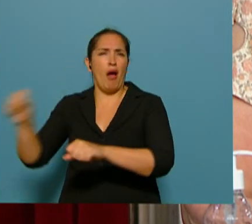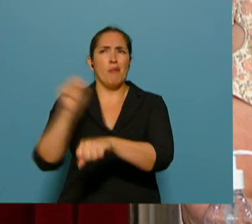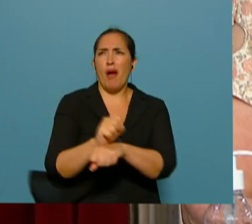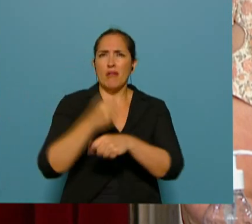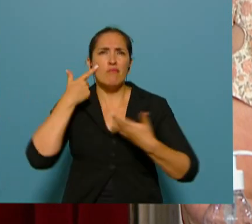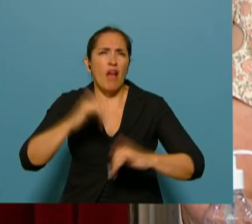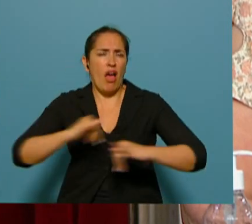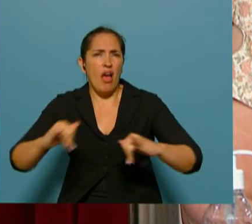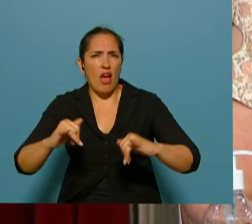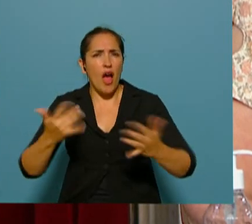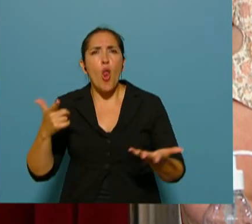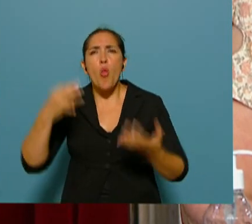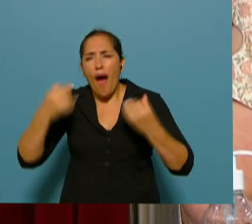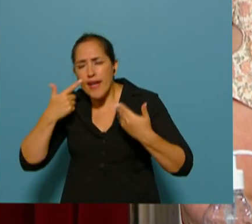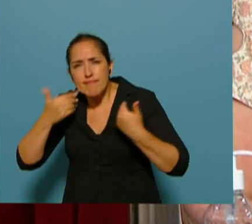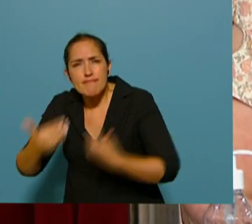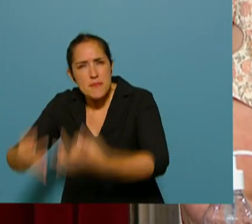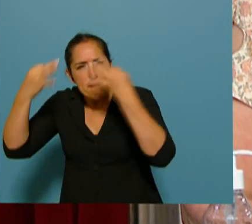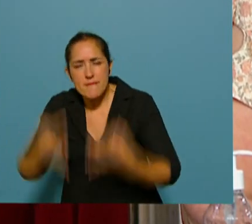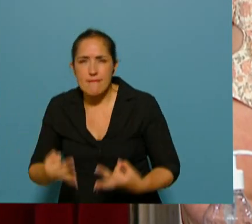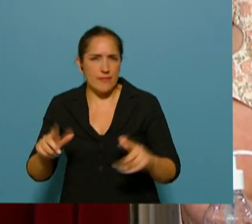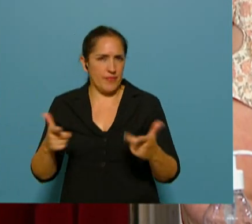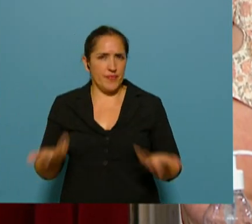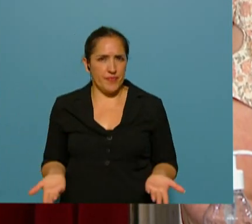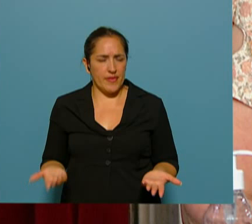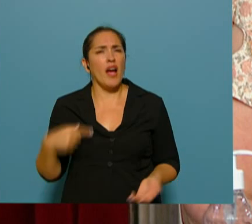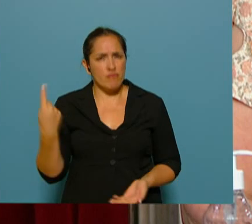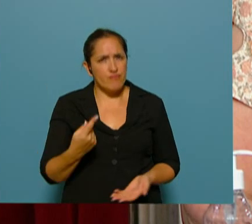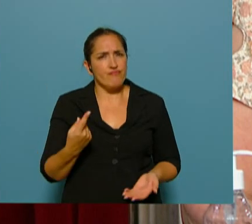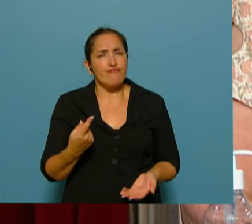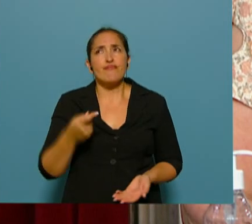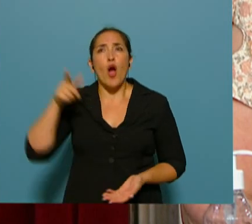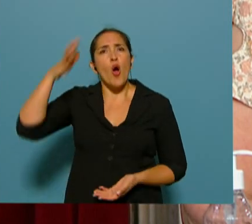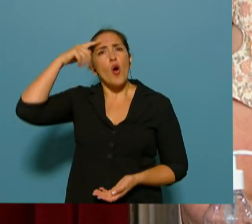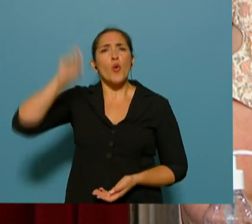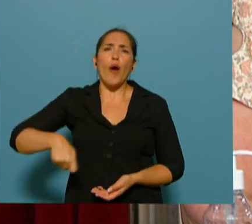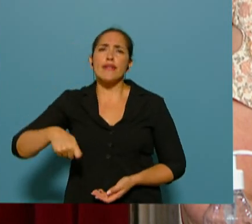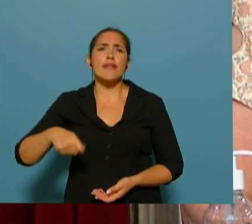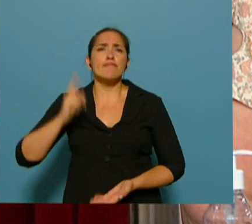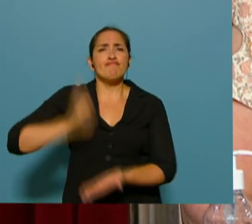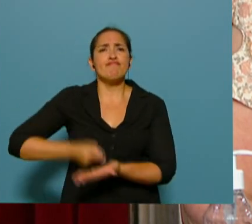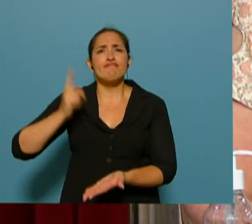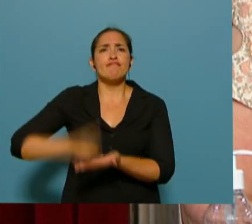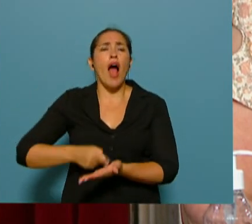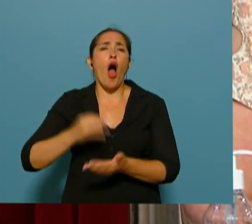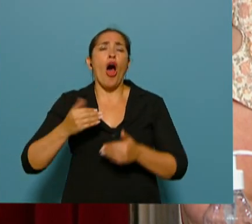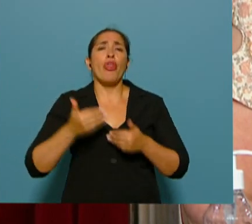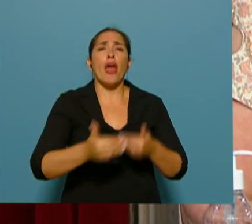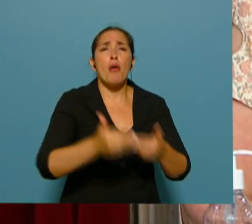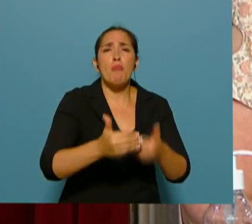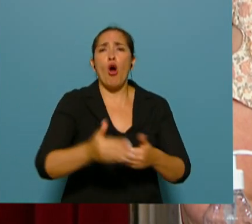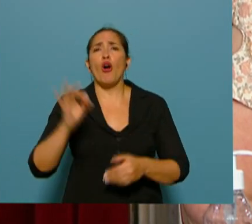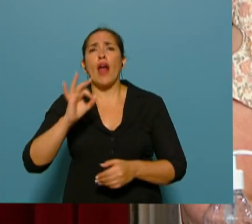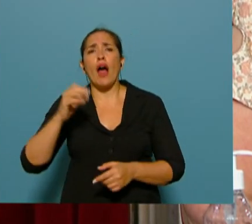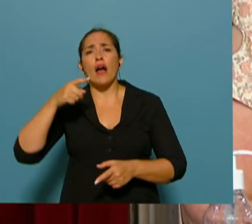sin posibilidades serias de revisión. Sufrimos la discrecionalidad de los jueces expresada en demoras inadmisibles